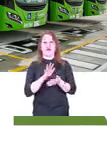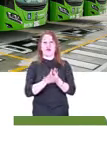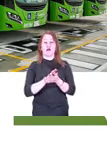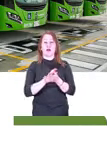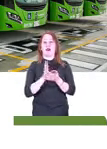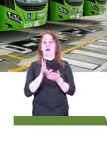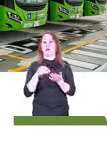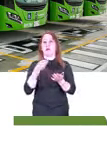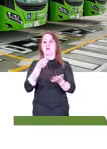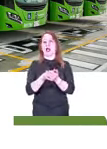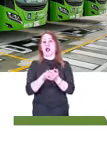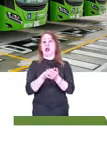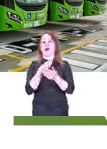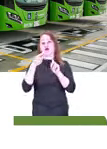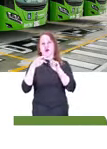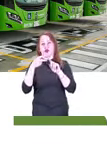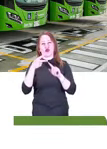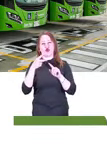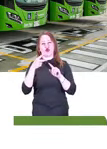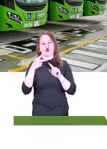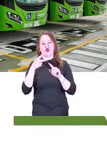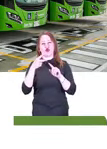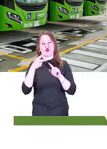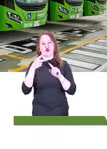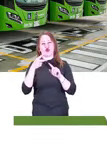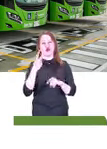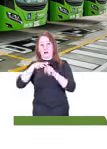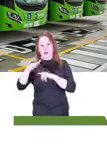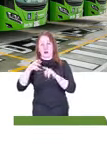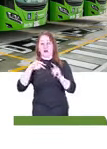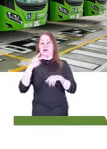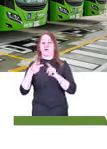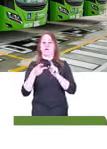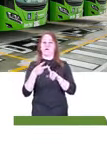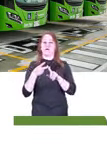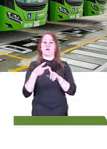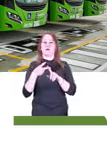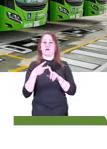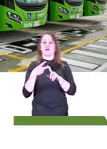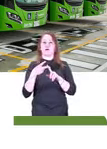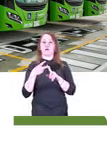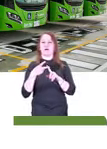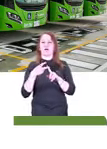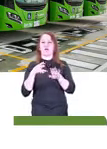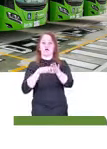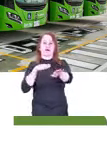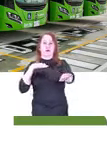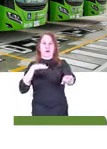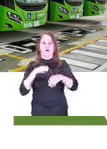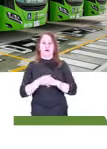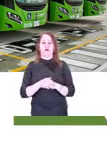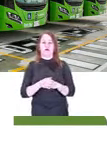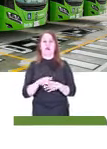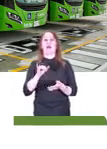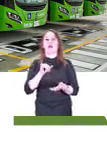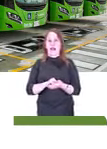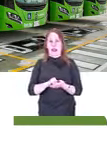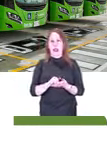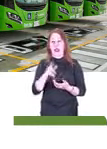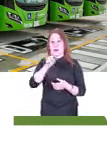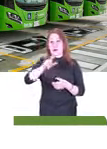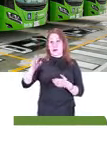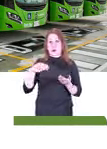pagando por dos externalidades, la de la contaminación y la de la congestión. Y en ese momento entonces las personas que